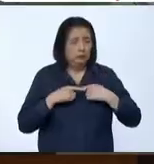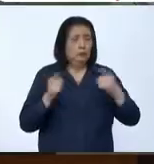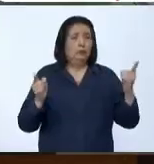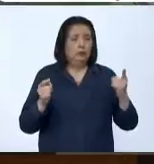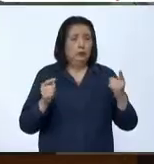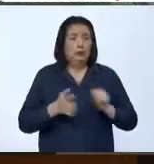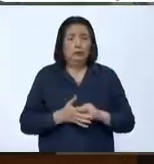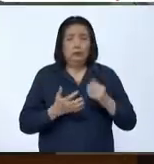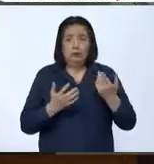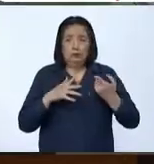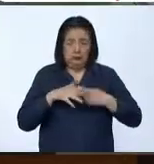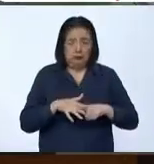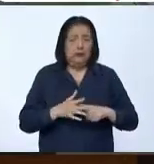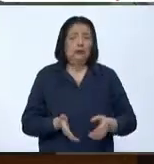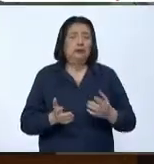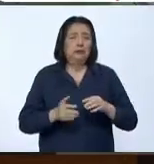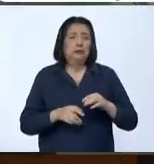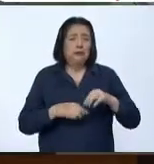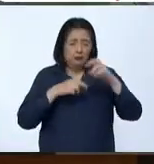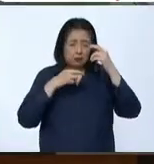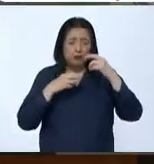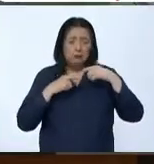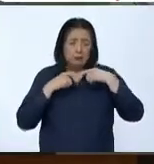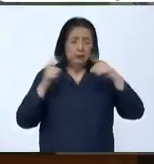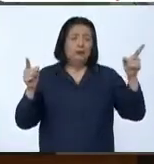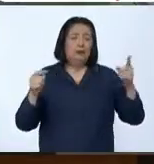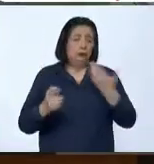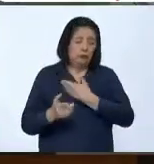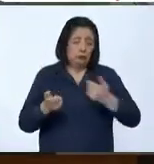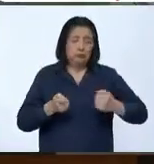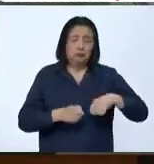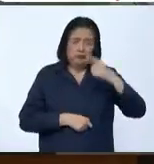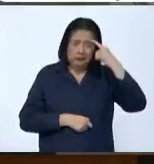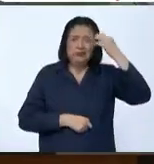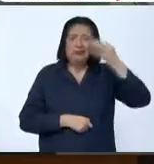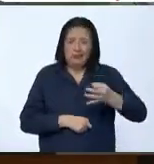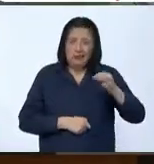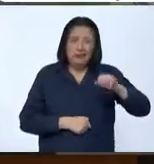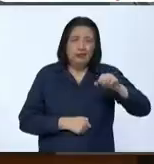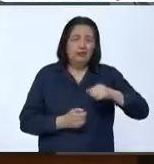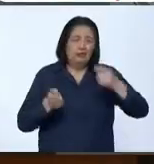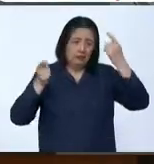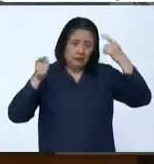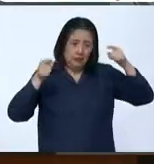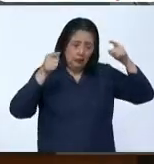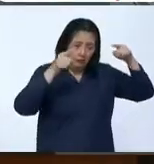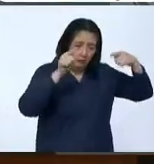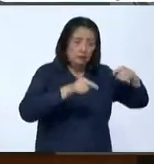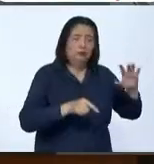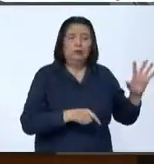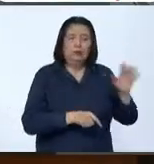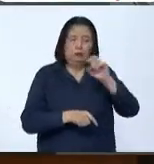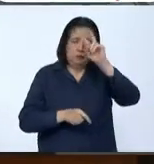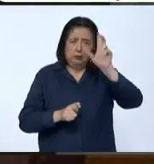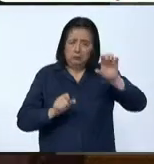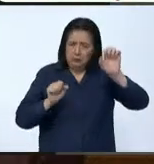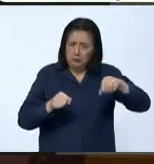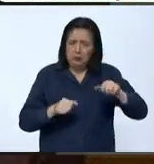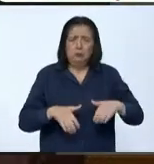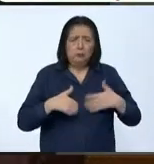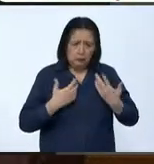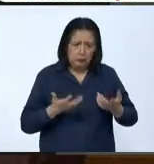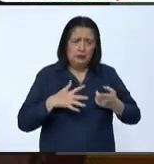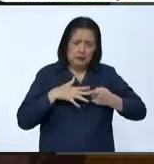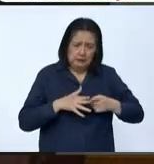al inicio de este mensaje nuestro gobierno cree firmemente que el acuerdo nacional puede ser esa bisagra